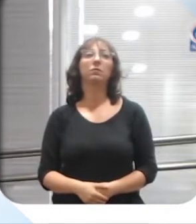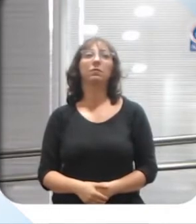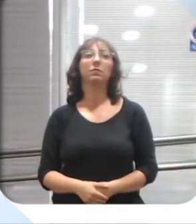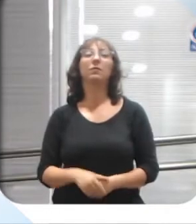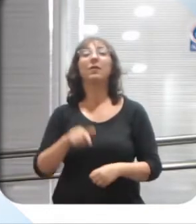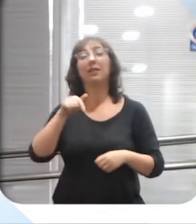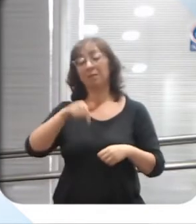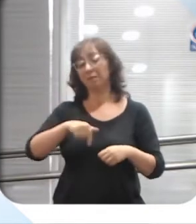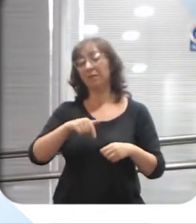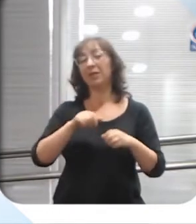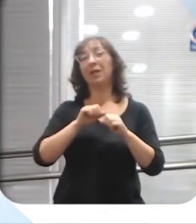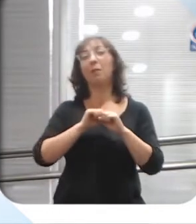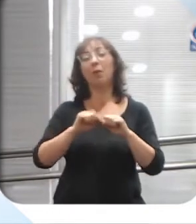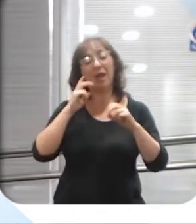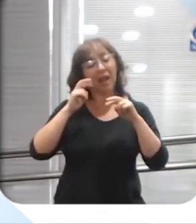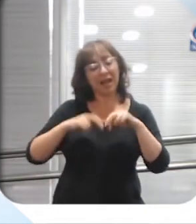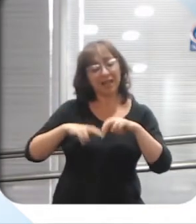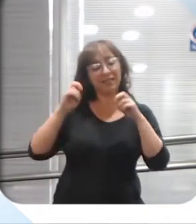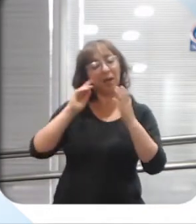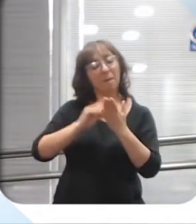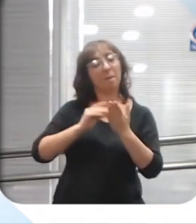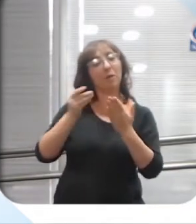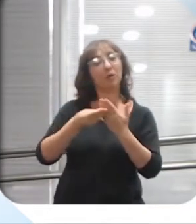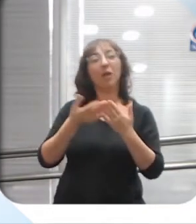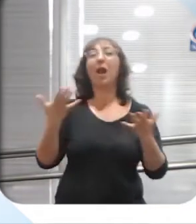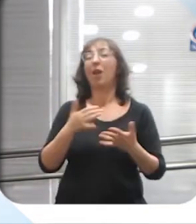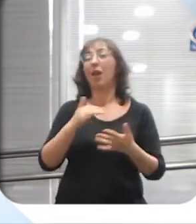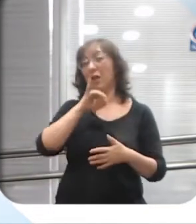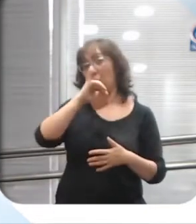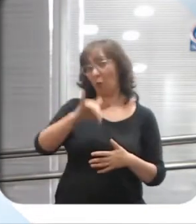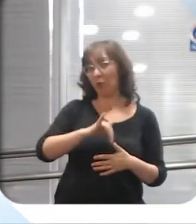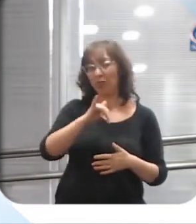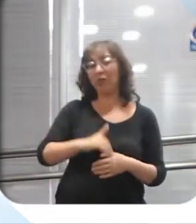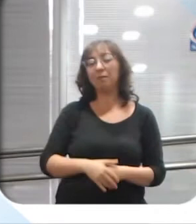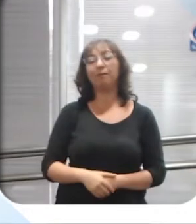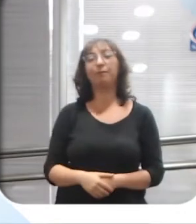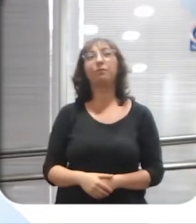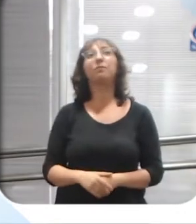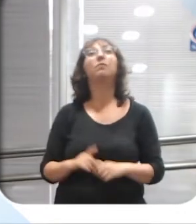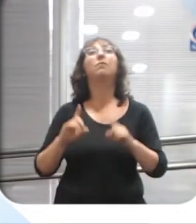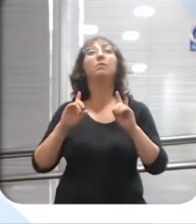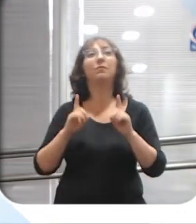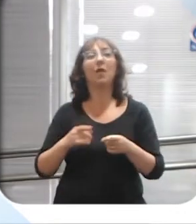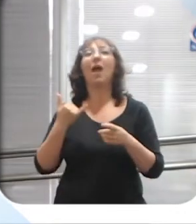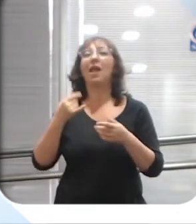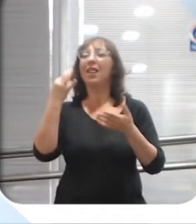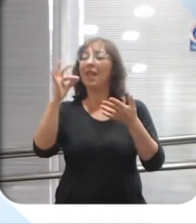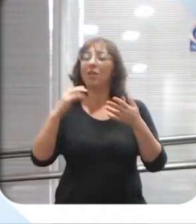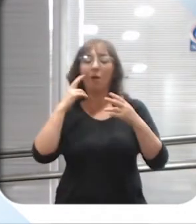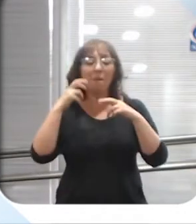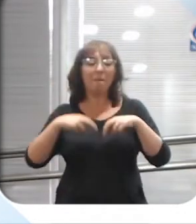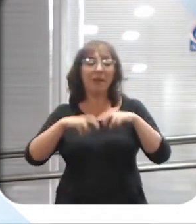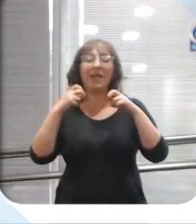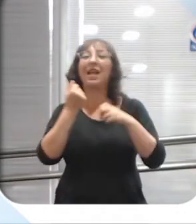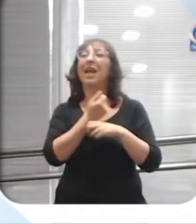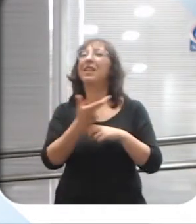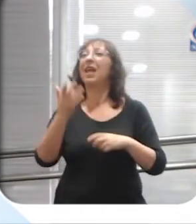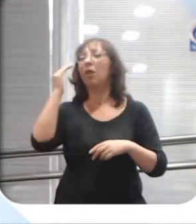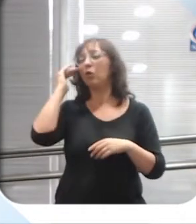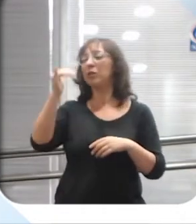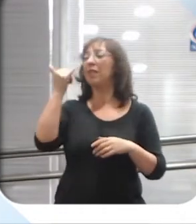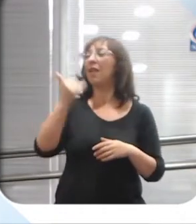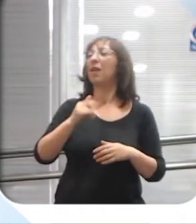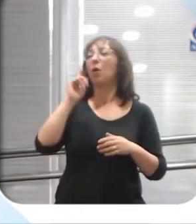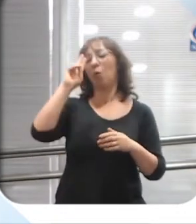buscando poder realizar el proyecto que ahora vamos a contarles, también algunos otros datos que investigamos era la cantidad de docentes que había en